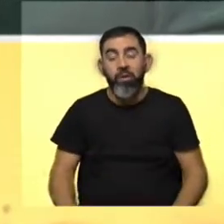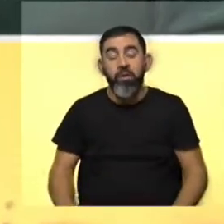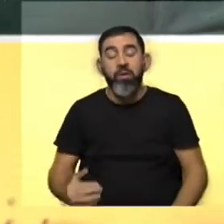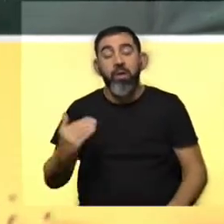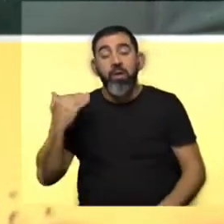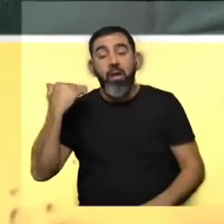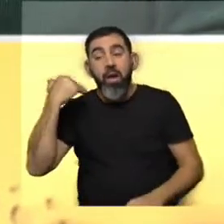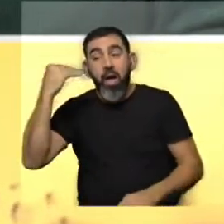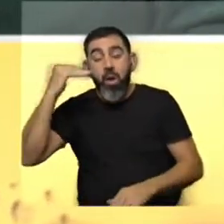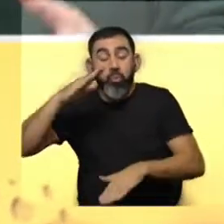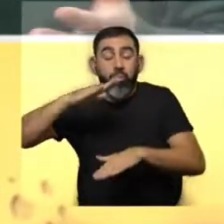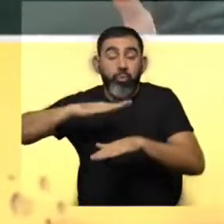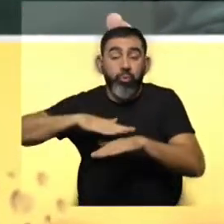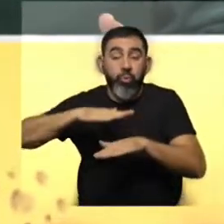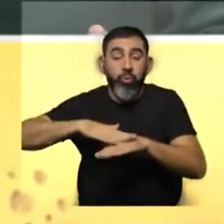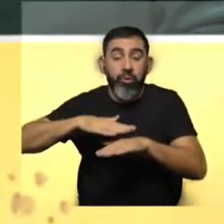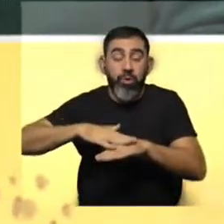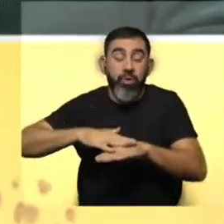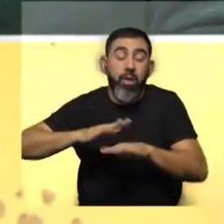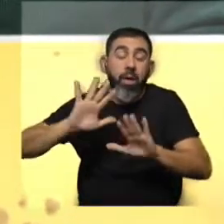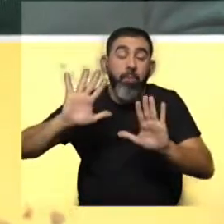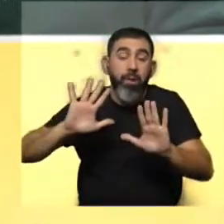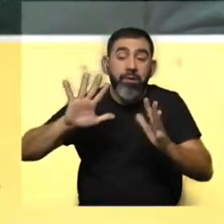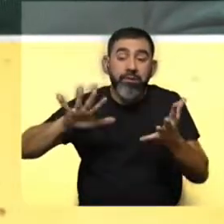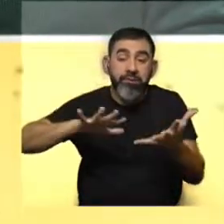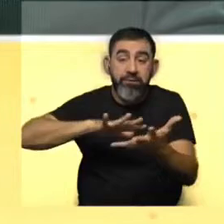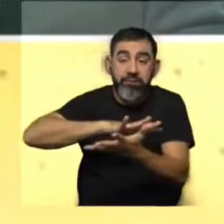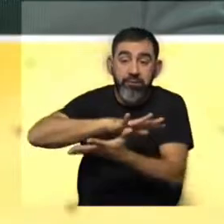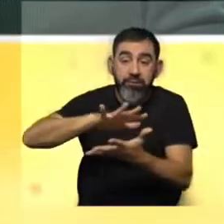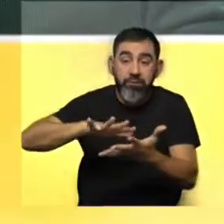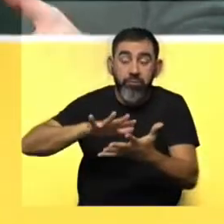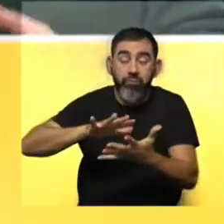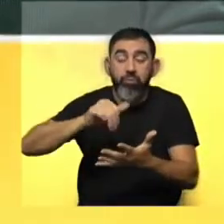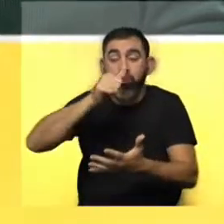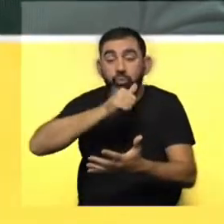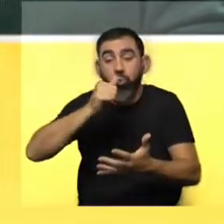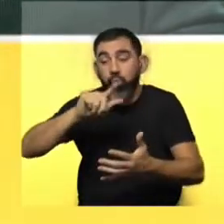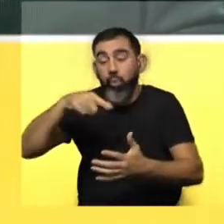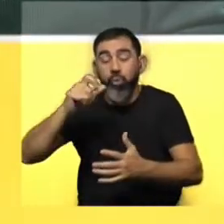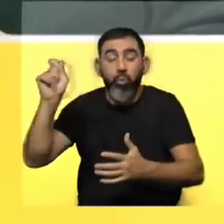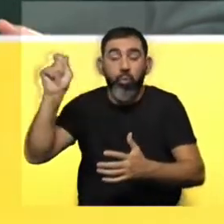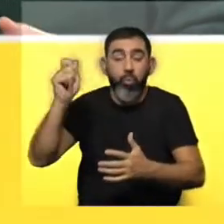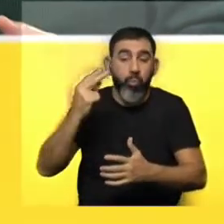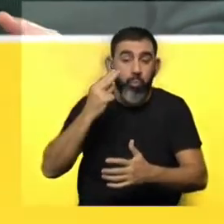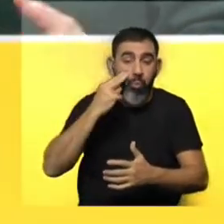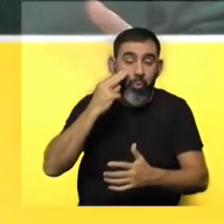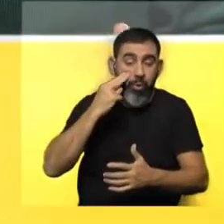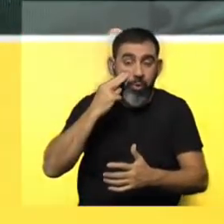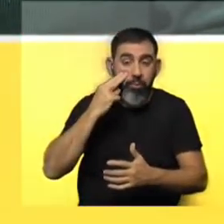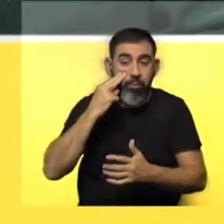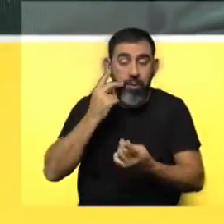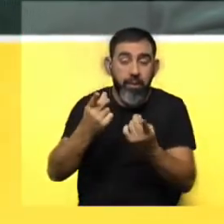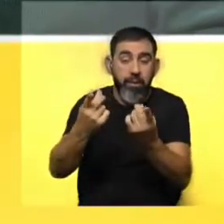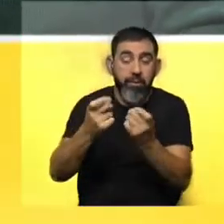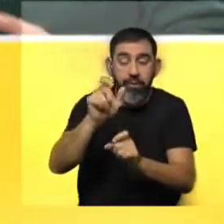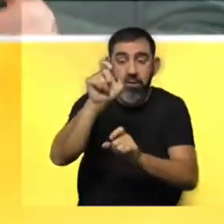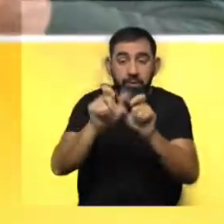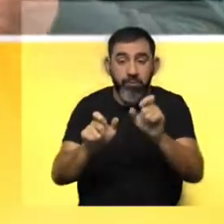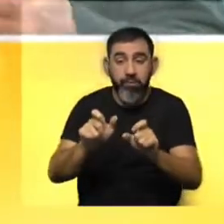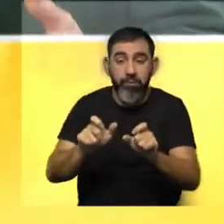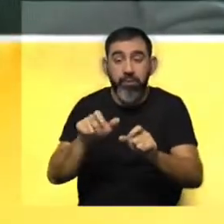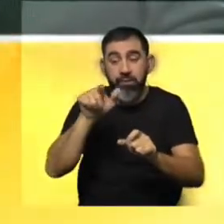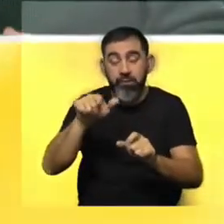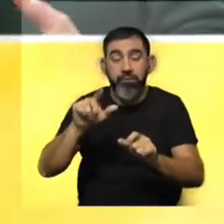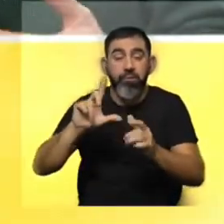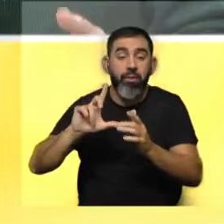autoridades que estaban a cargo en el momento se encontraron con la realidad de que tenían que atender otras urgencias, otras necesidades, y ese ciclo